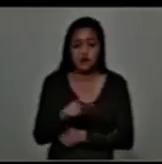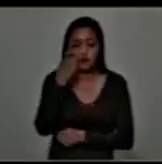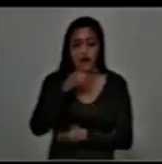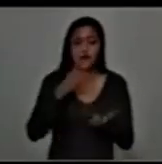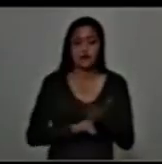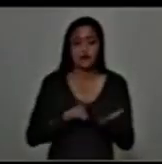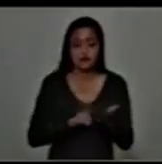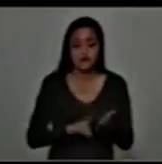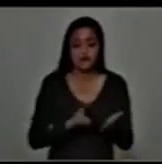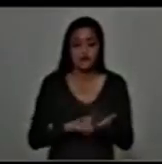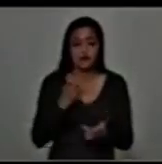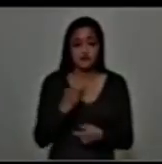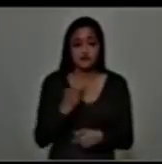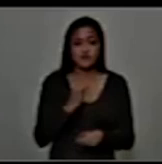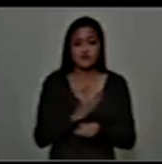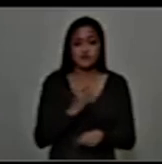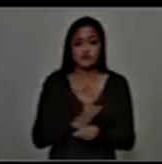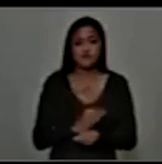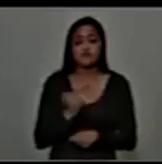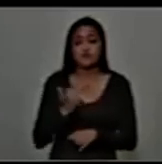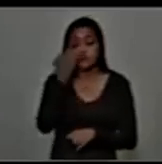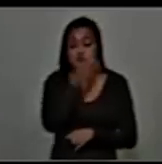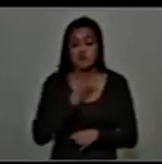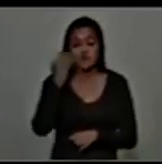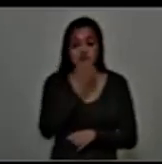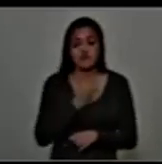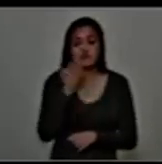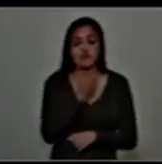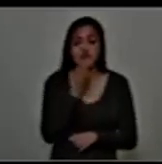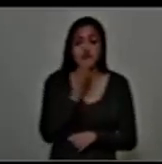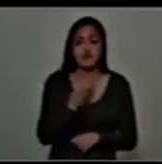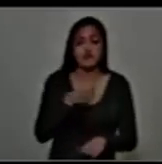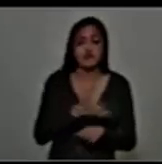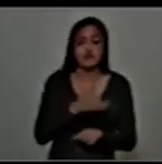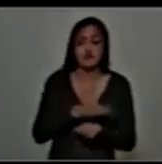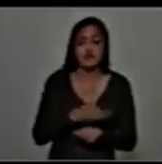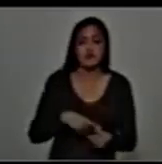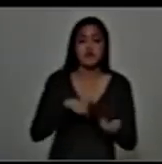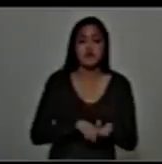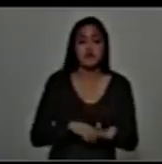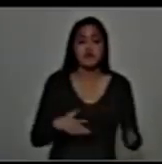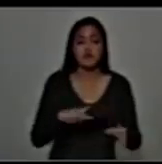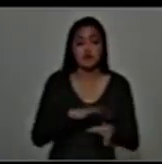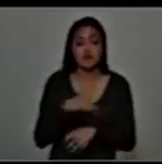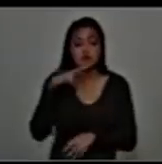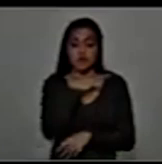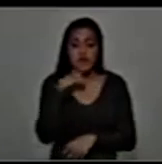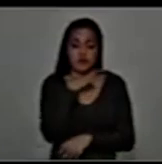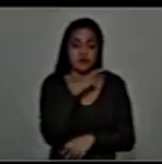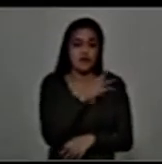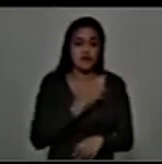los elementos jurídicos, técnicos y sociales